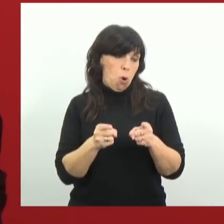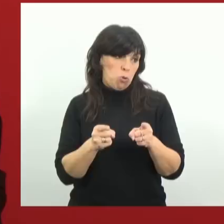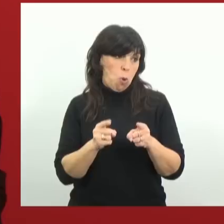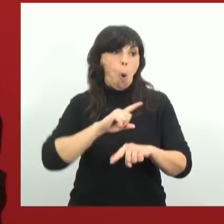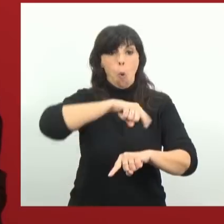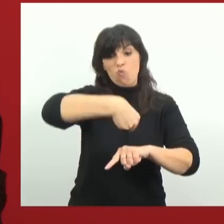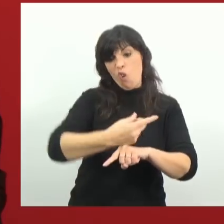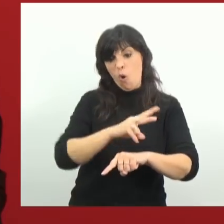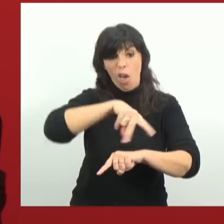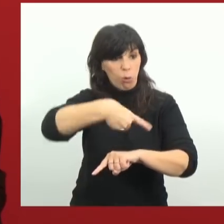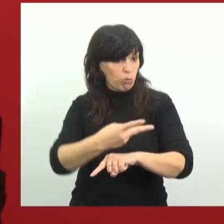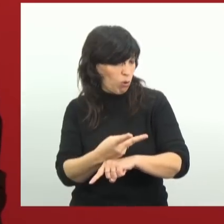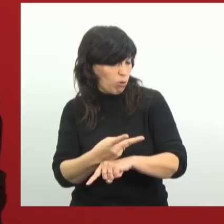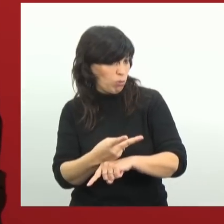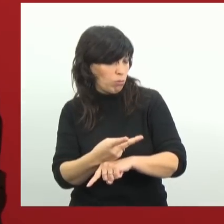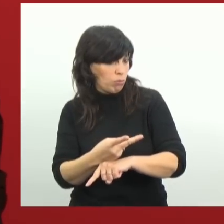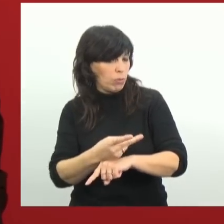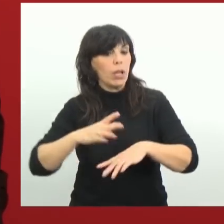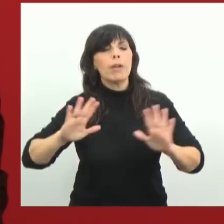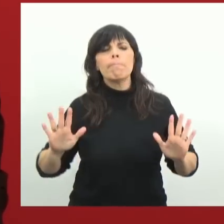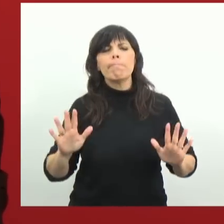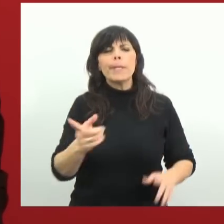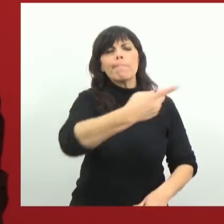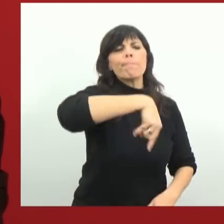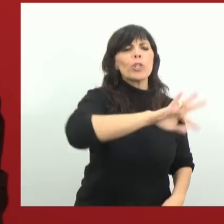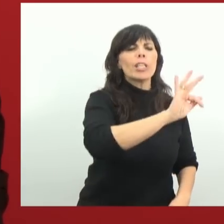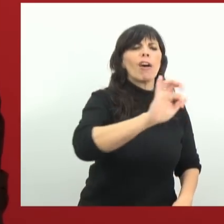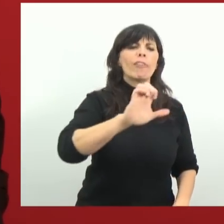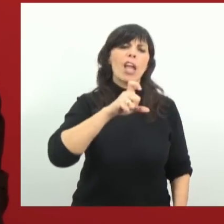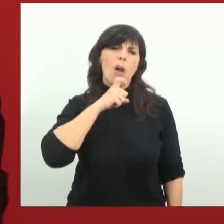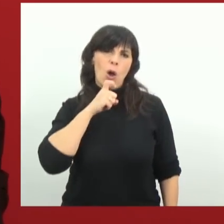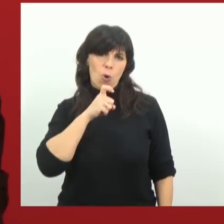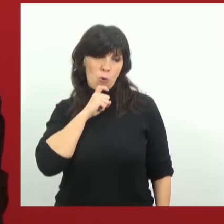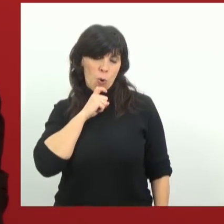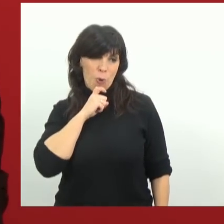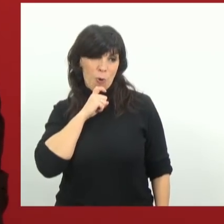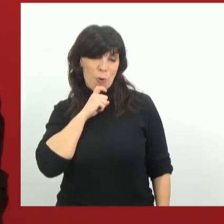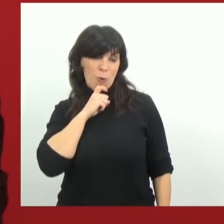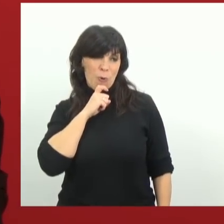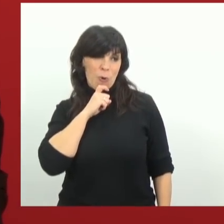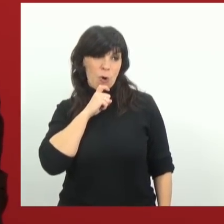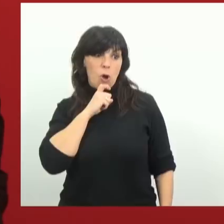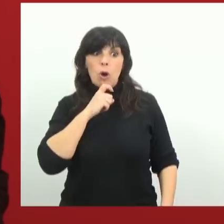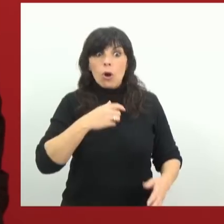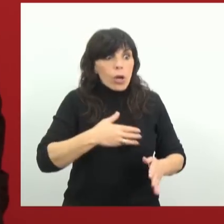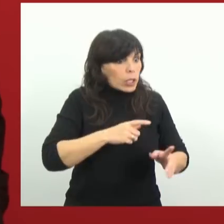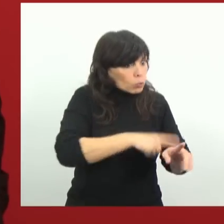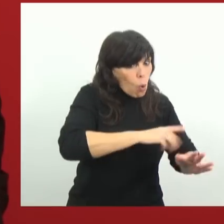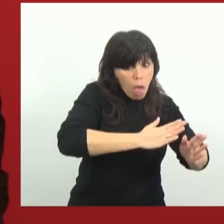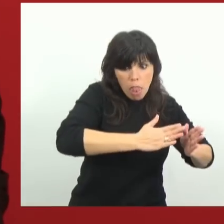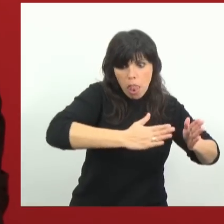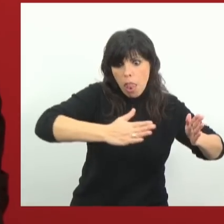mañana. Pero la fe que tú y yo necesitamos es la que funciona lunes, martes, miércoles, jueves,